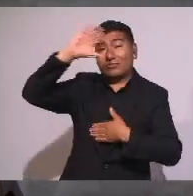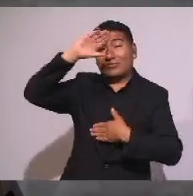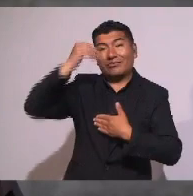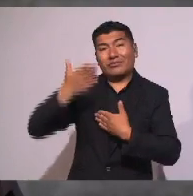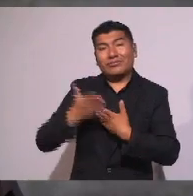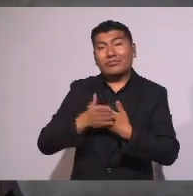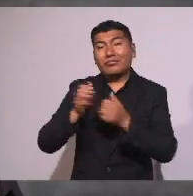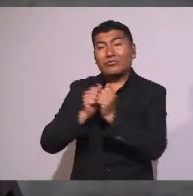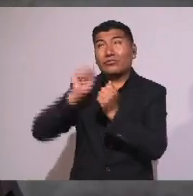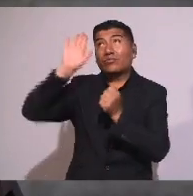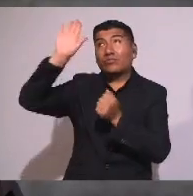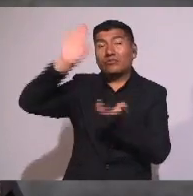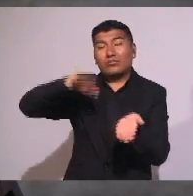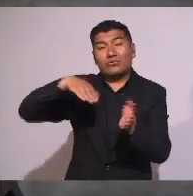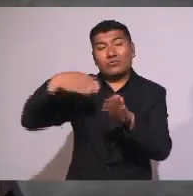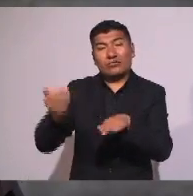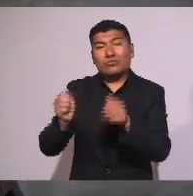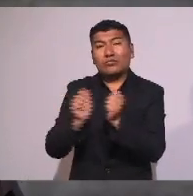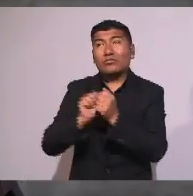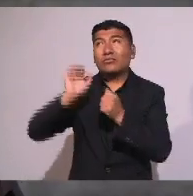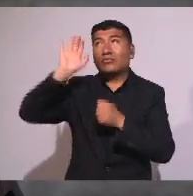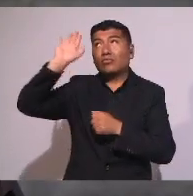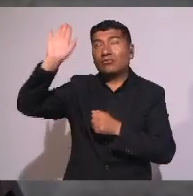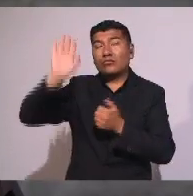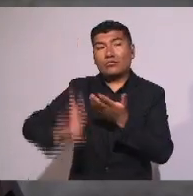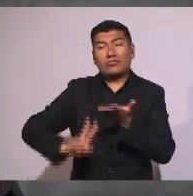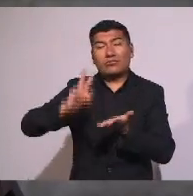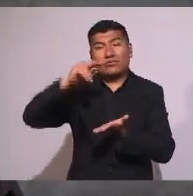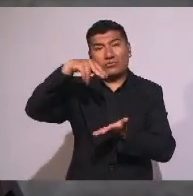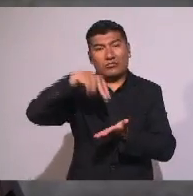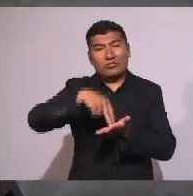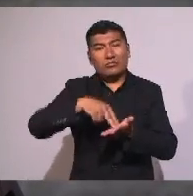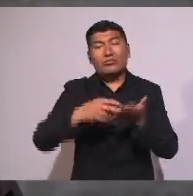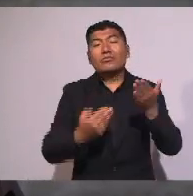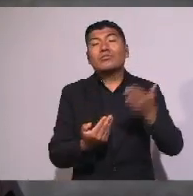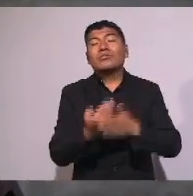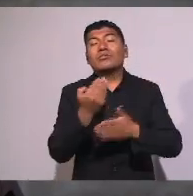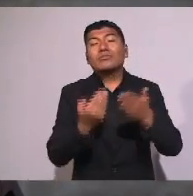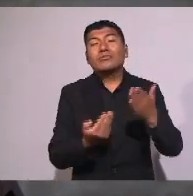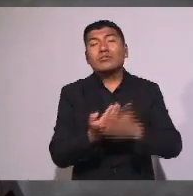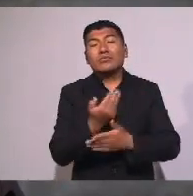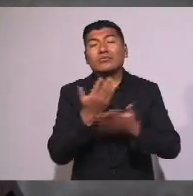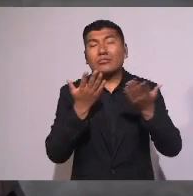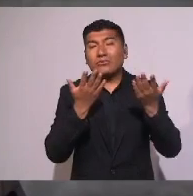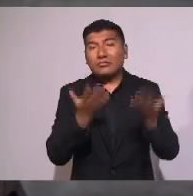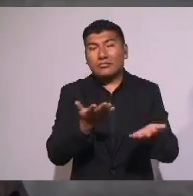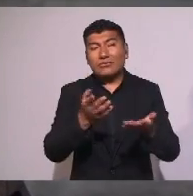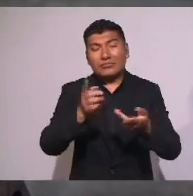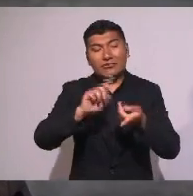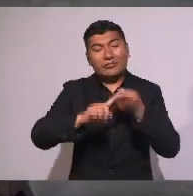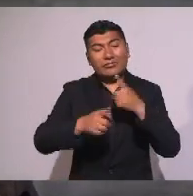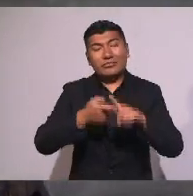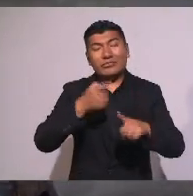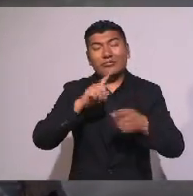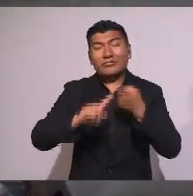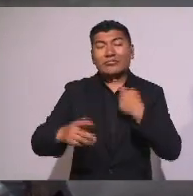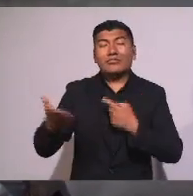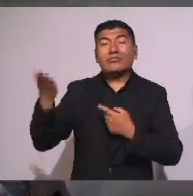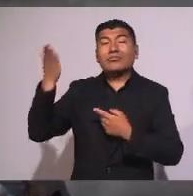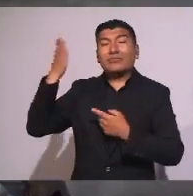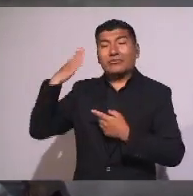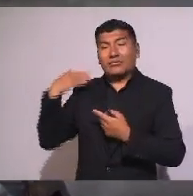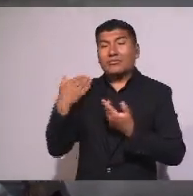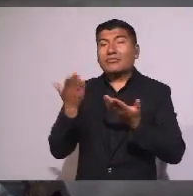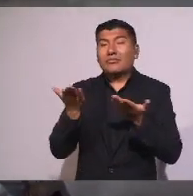su muerte, con su resurrección, restauró la amistad primitiva que